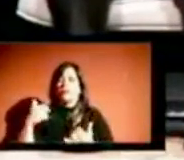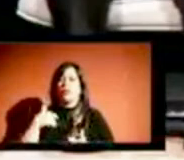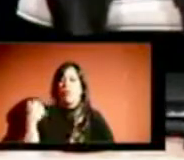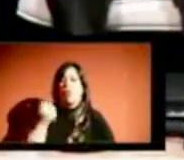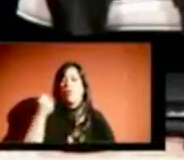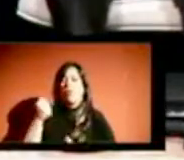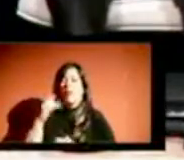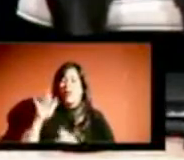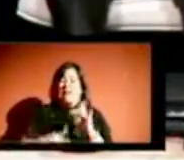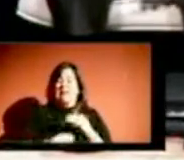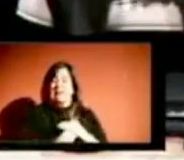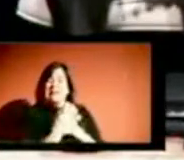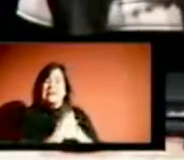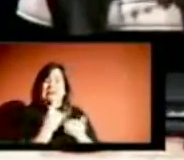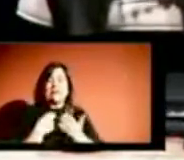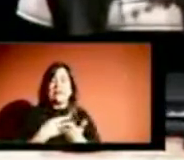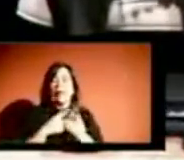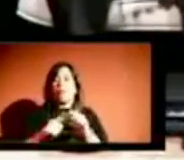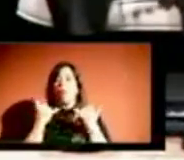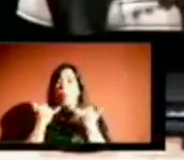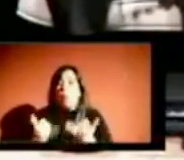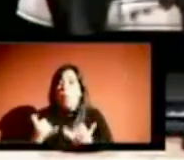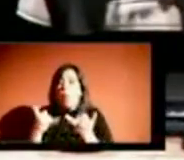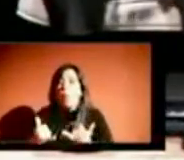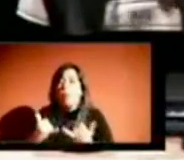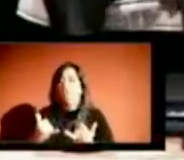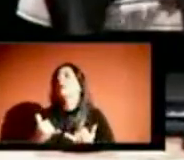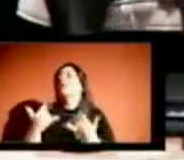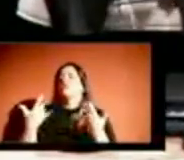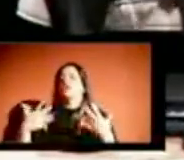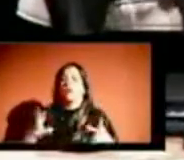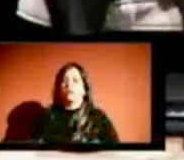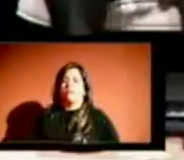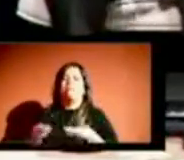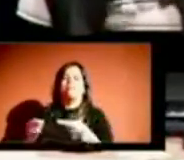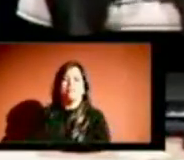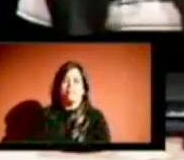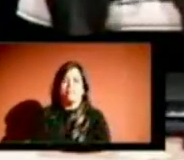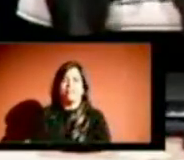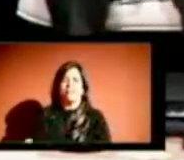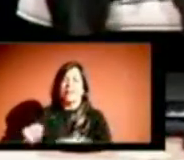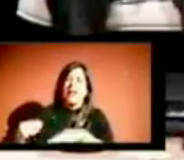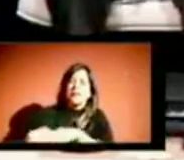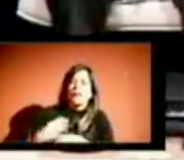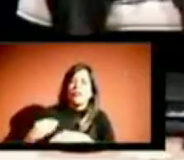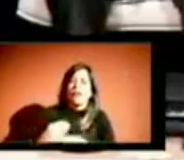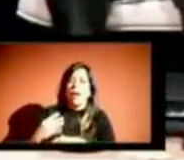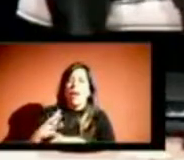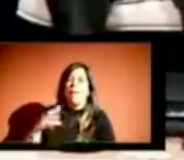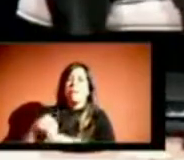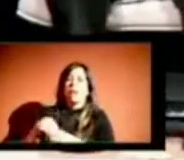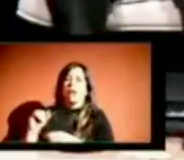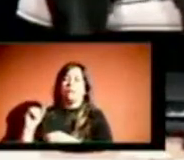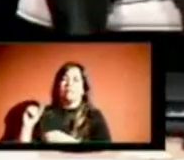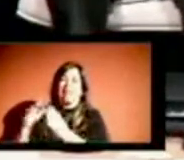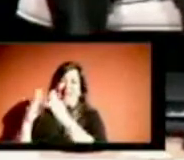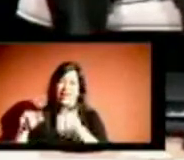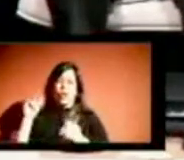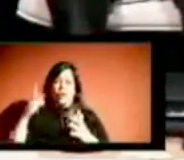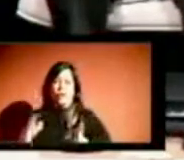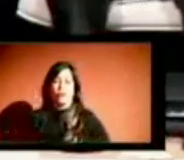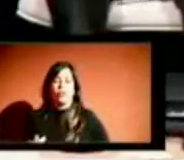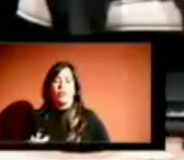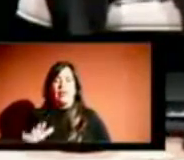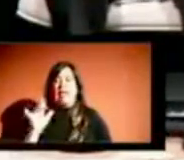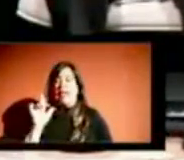y de asesoramiento y en el día de hoy se está sometiendo esa información y asesoramiento a la Fortaleza. Así